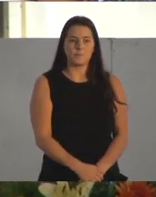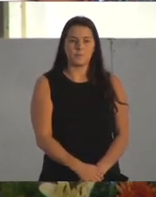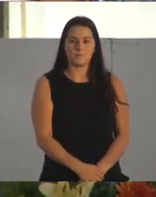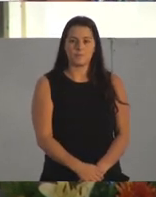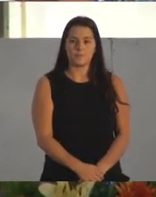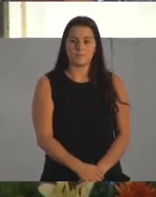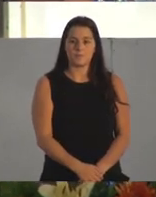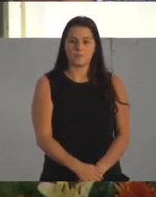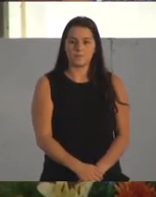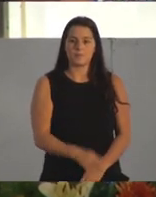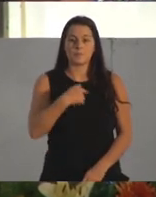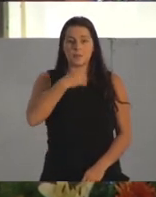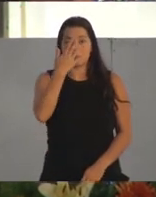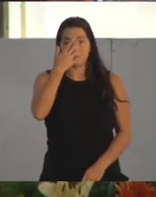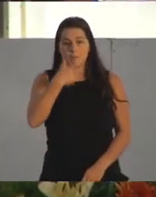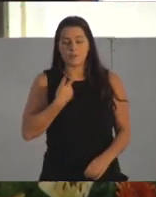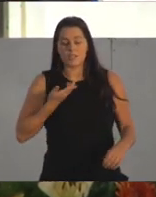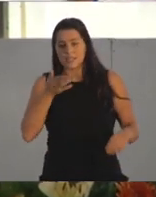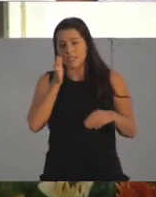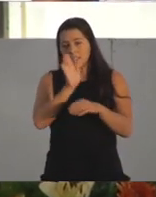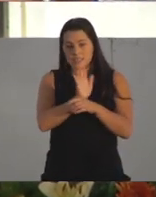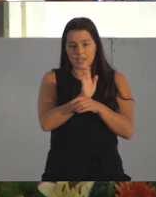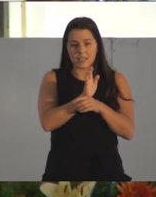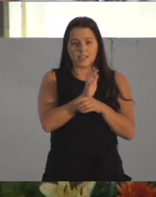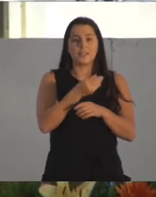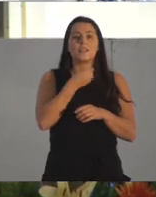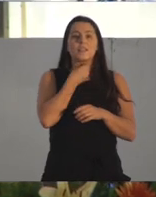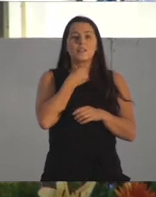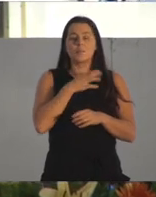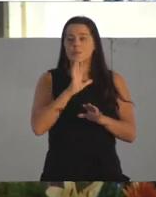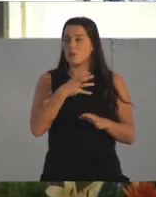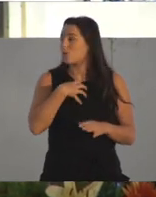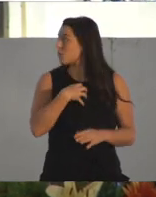Sí que me hubiese gustado enseñaros las partes, pero no sé si voy a ser capaz.